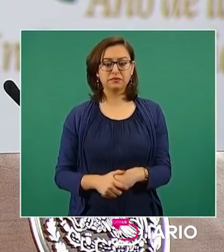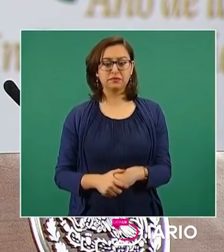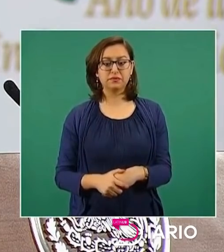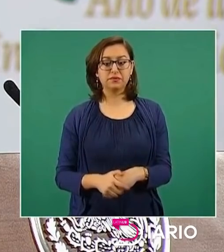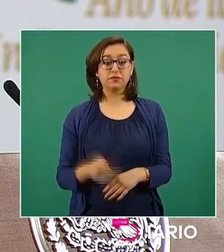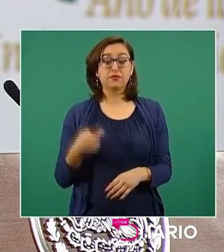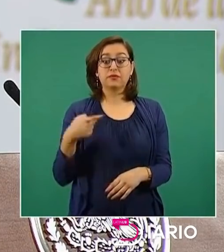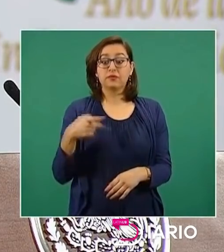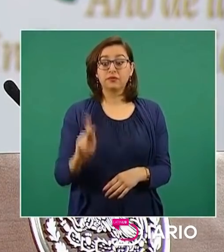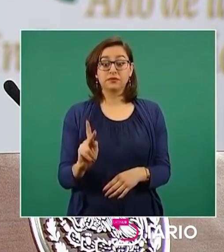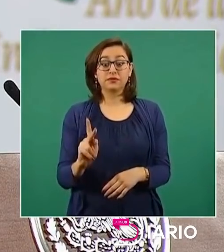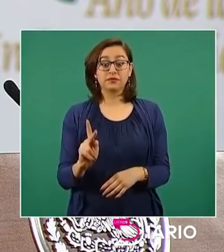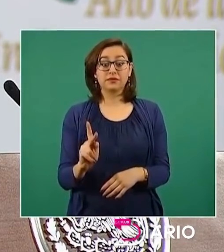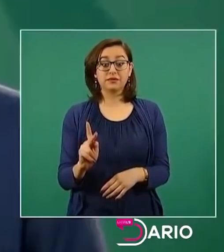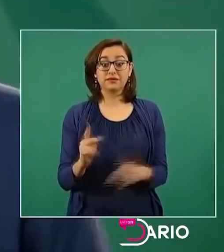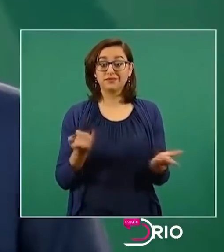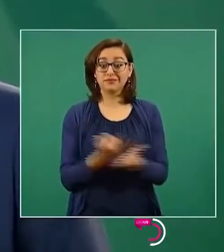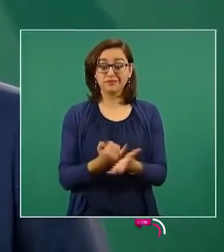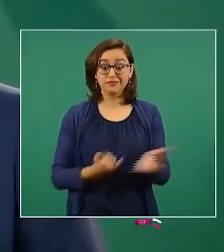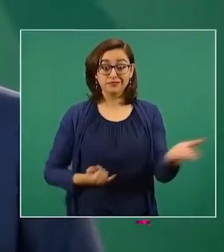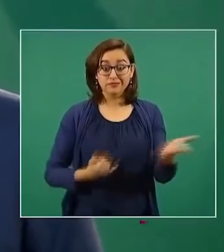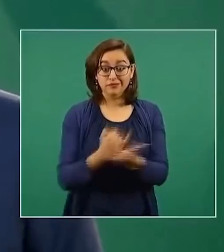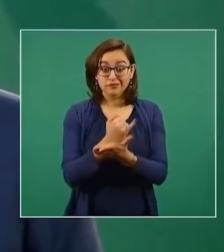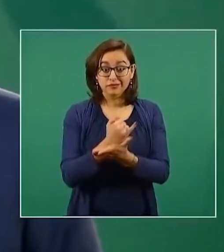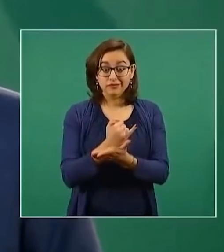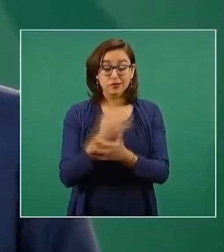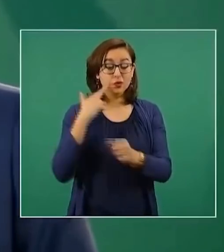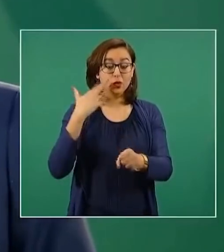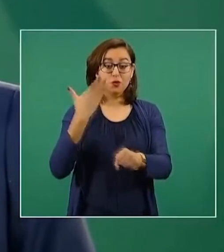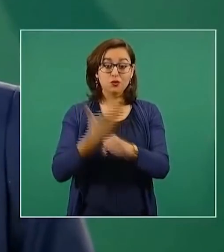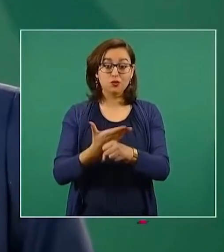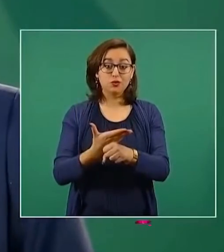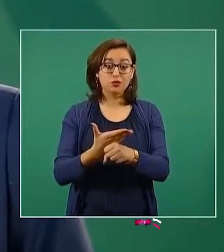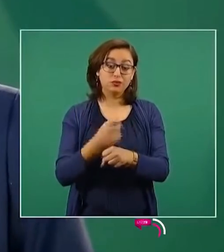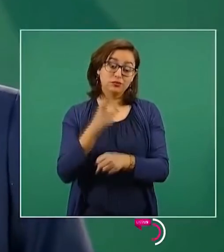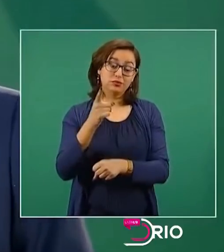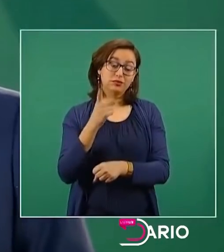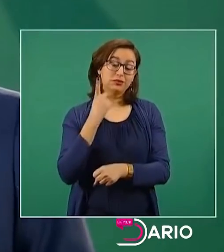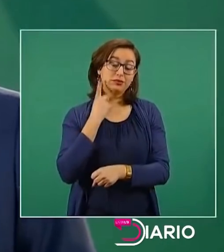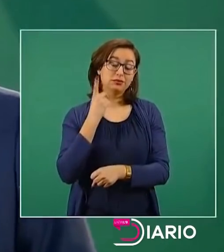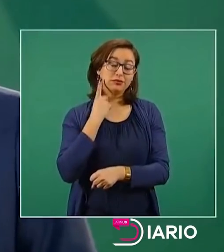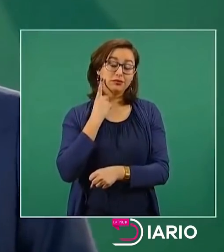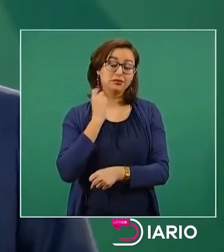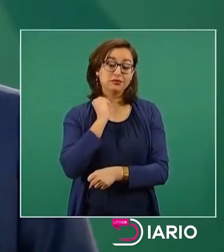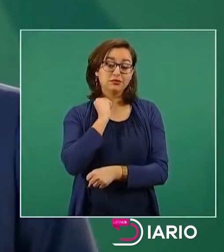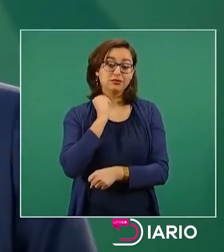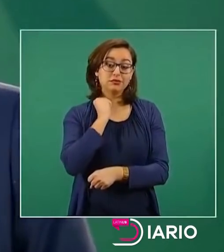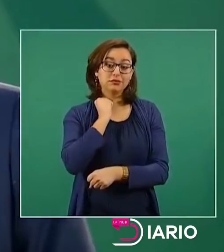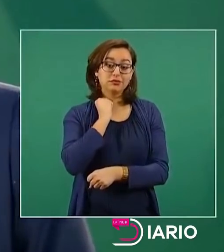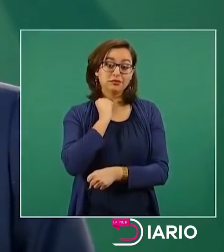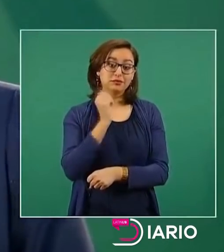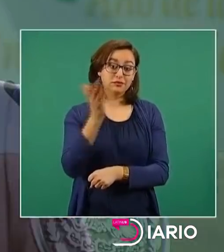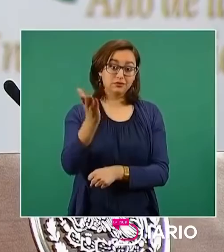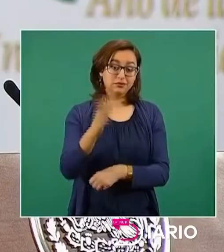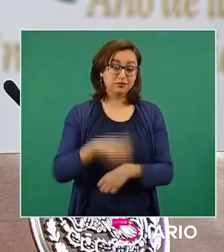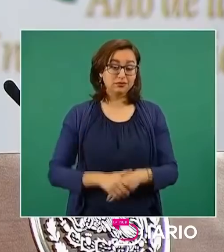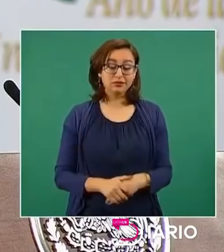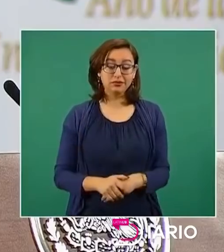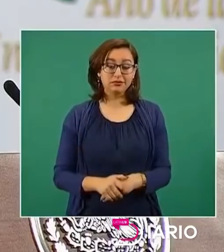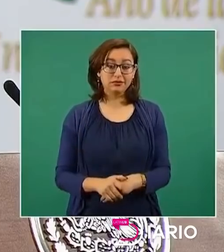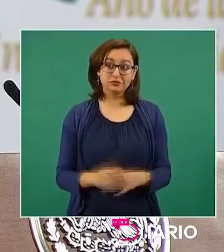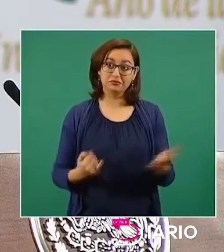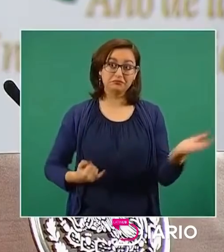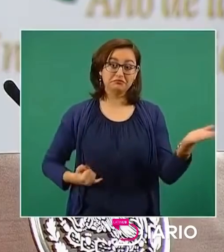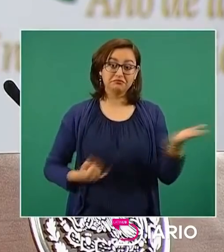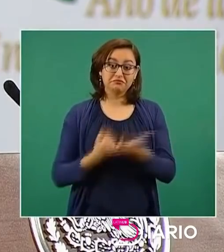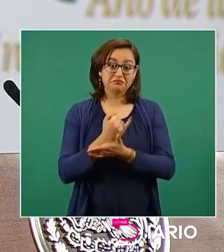pero eso lo van a decidir en la cámara de diputados mi opinión ya la externa